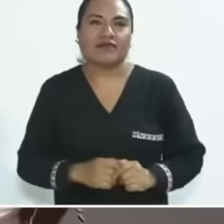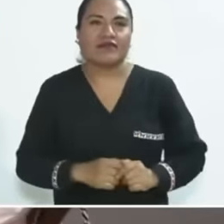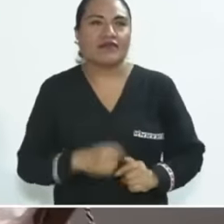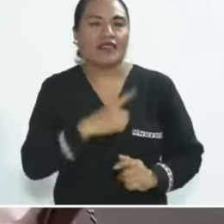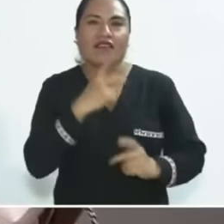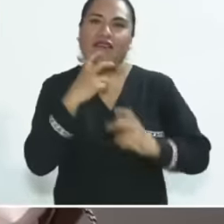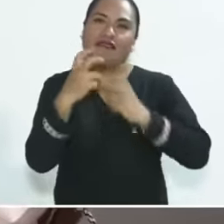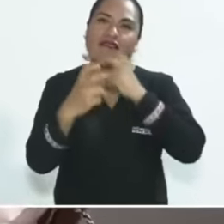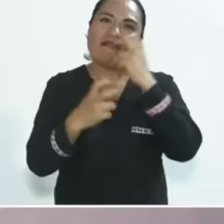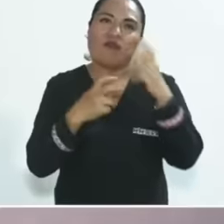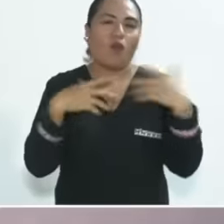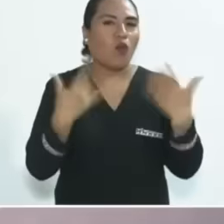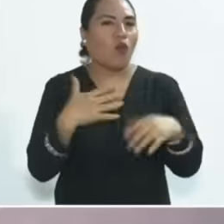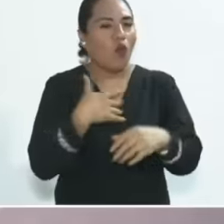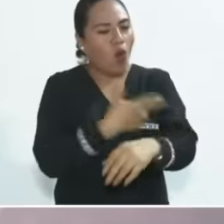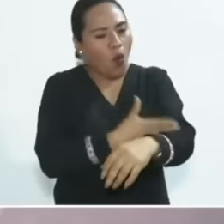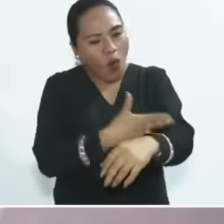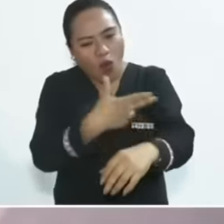Pero